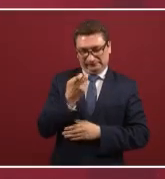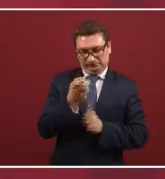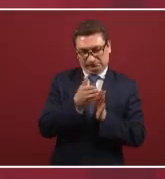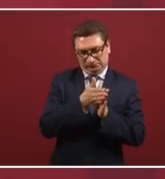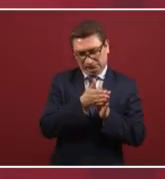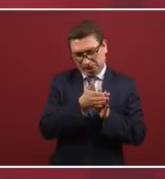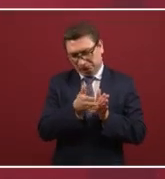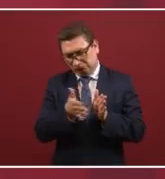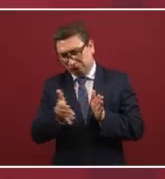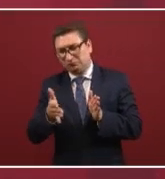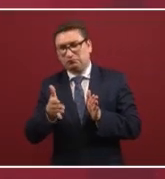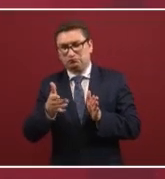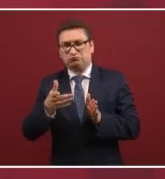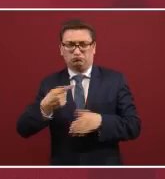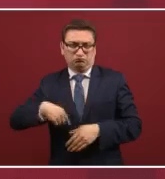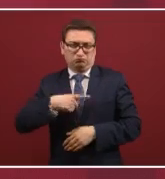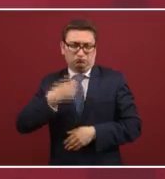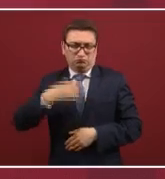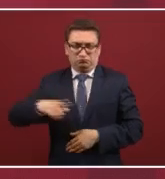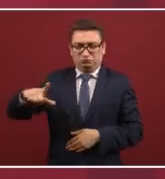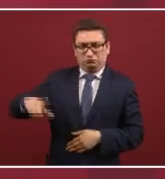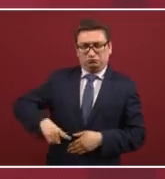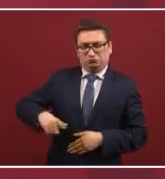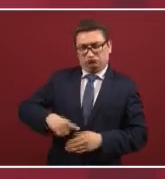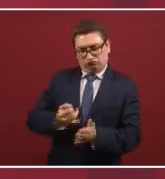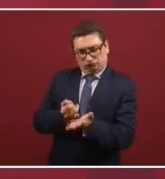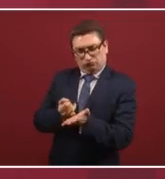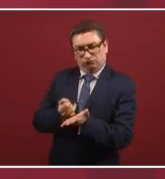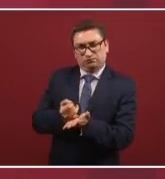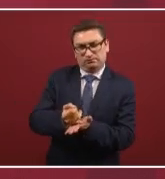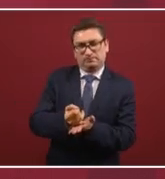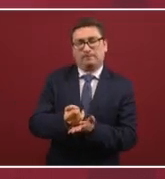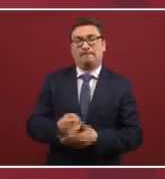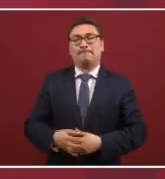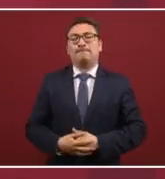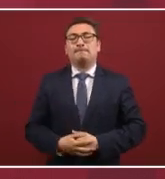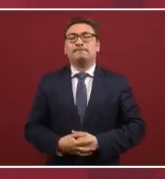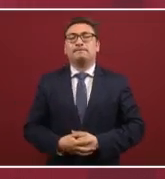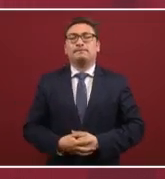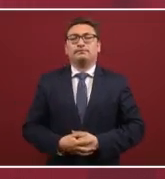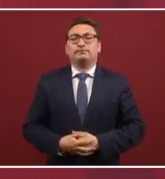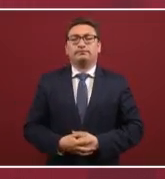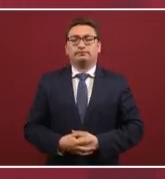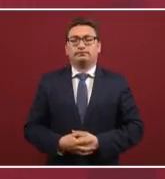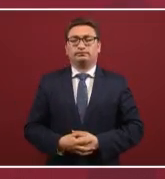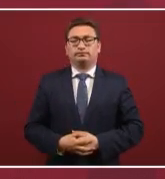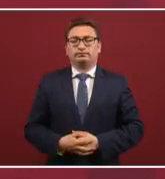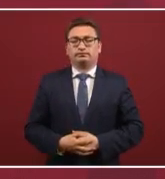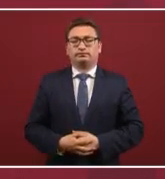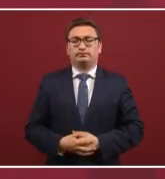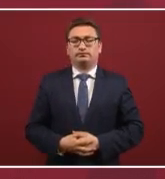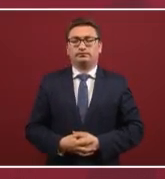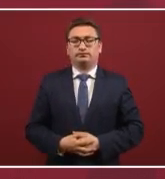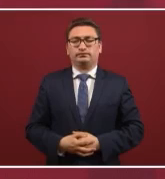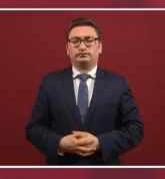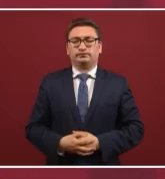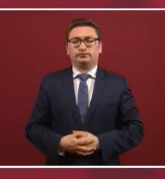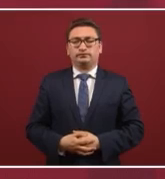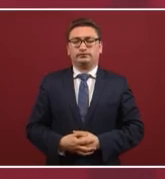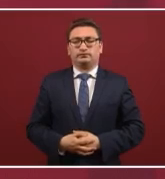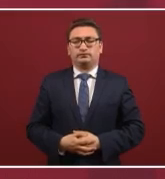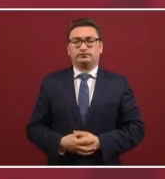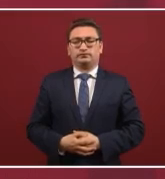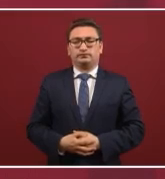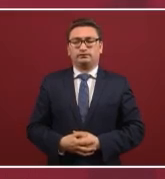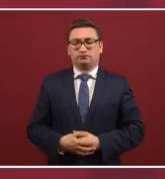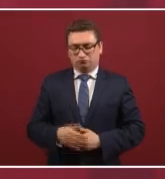nuestro gobierno decidió acompañar el último tramo de la